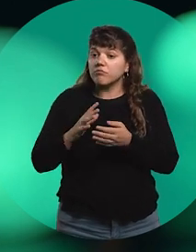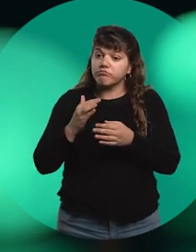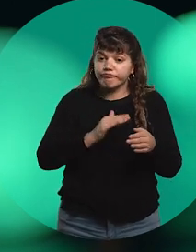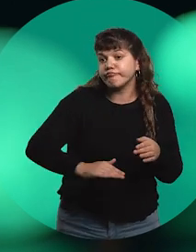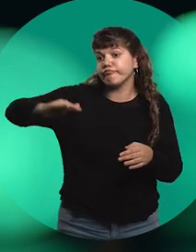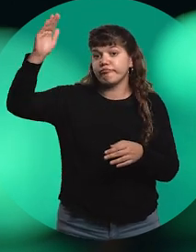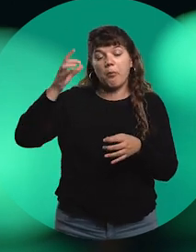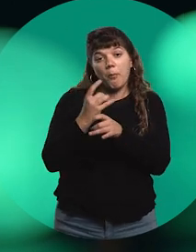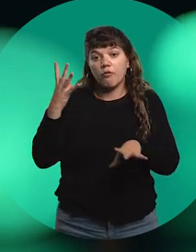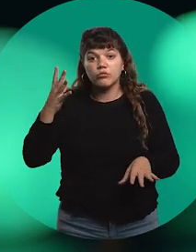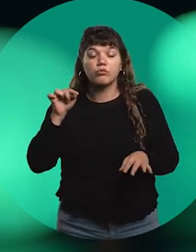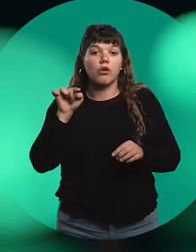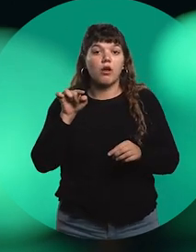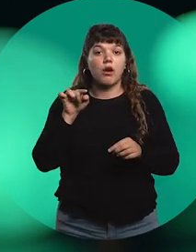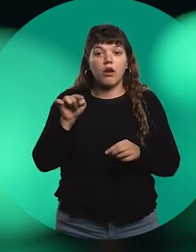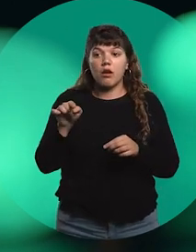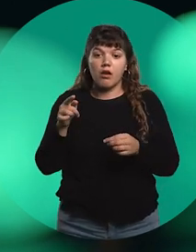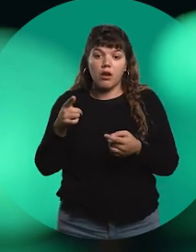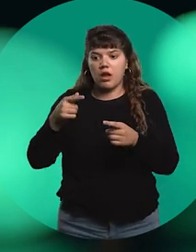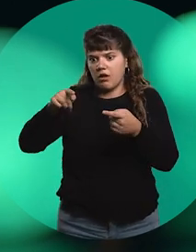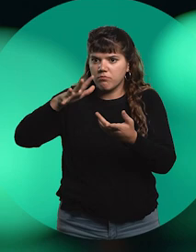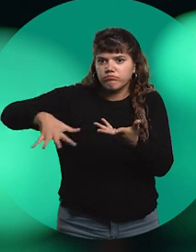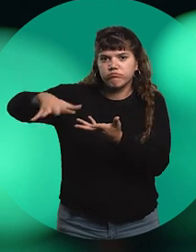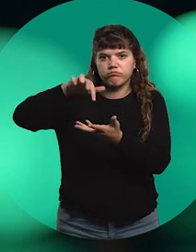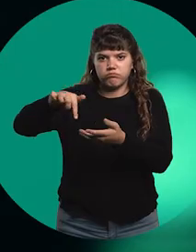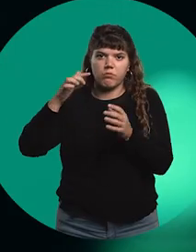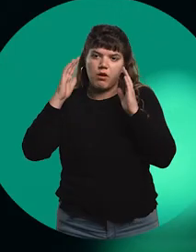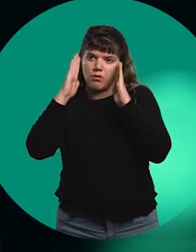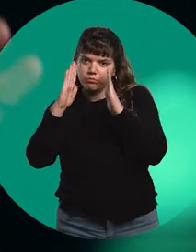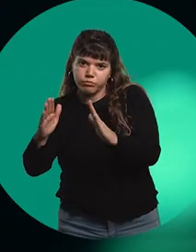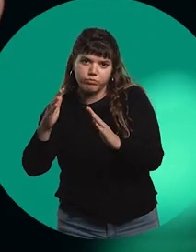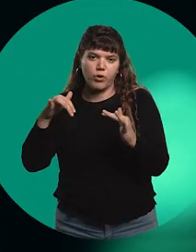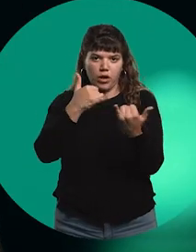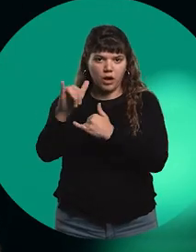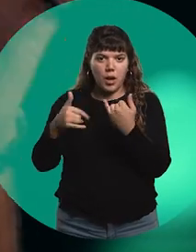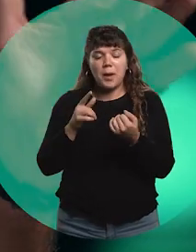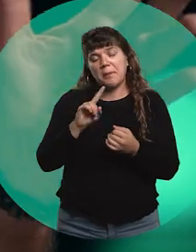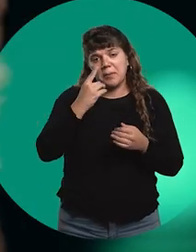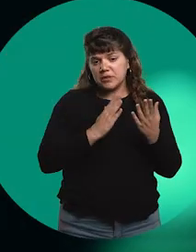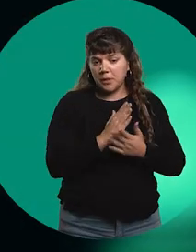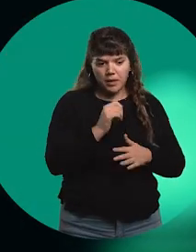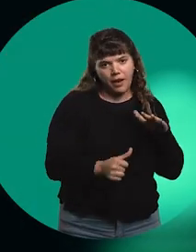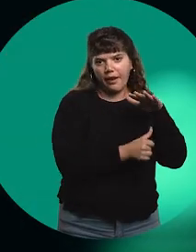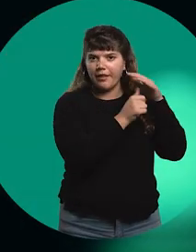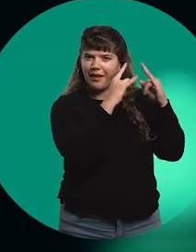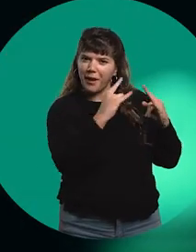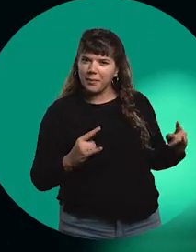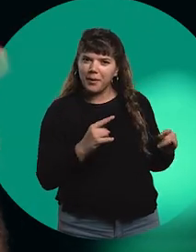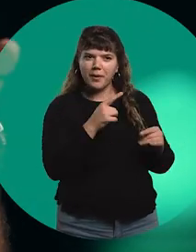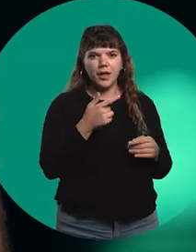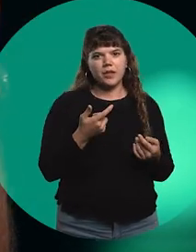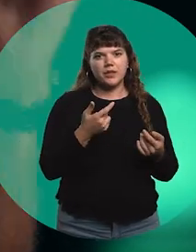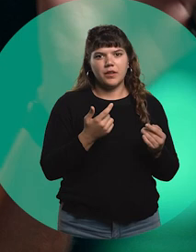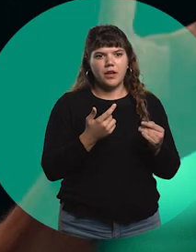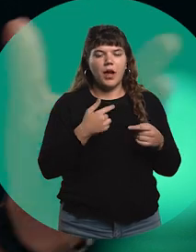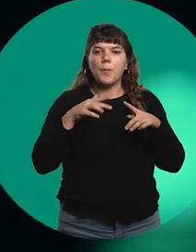creciendo en estos campos, ¿no? Primero como líder, ¿verdad? En los campamentos, con